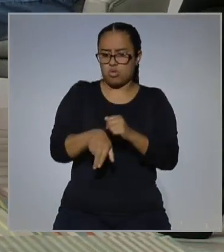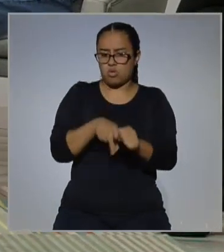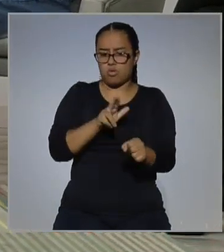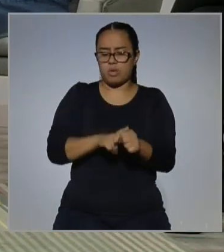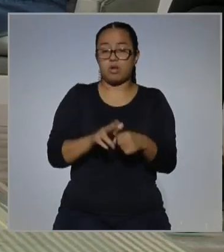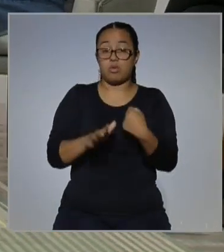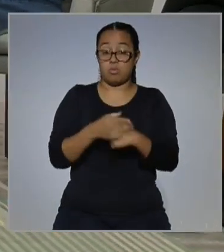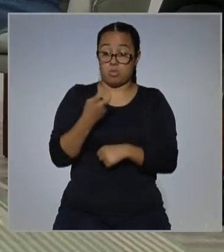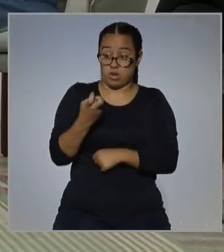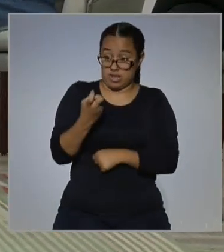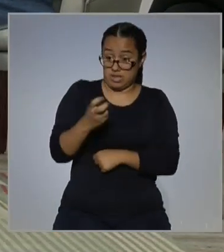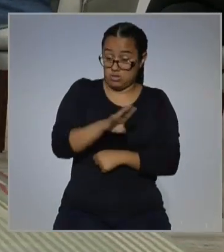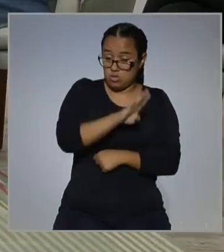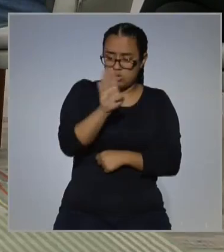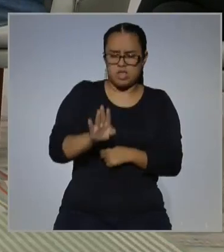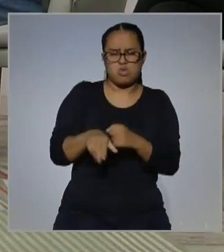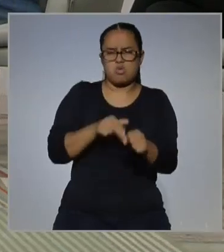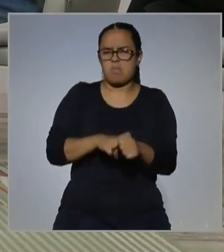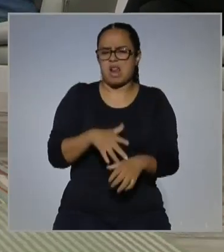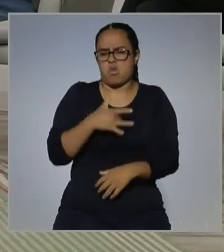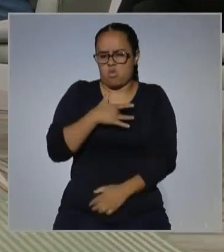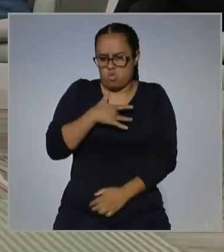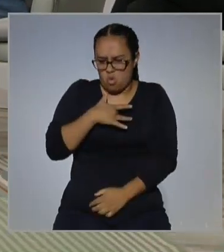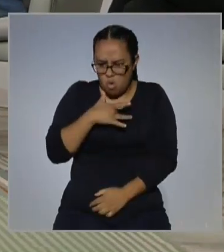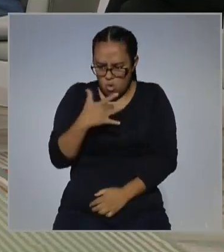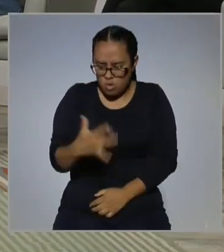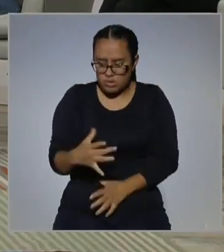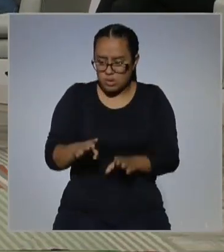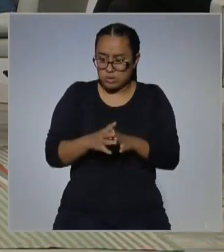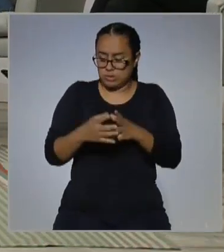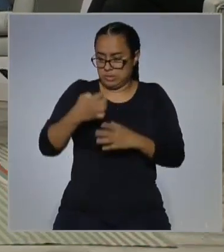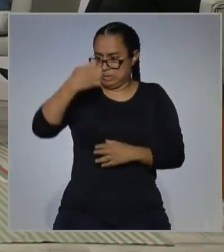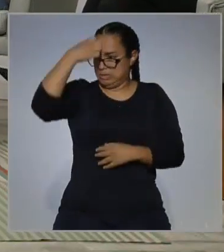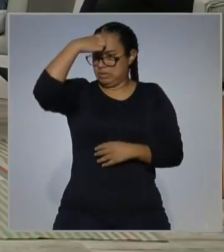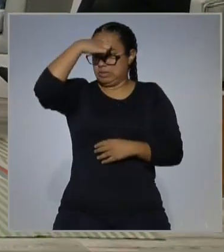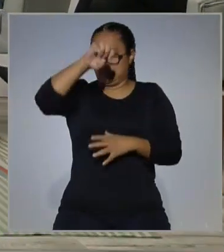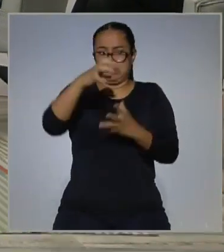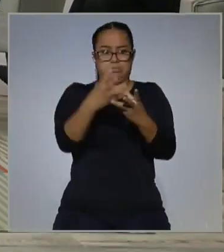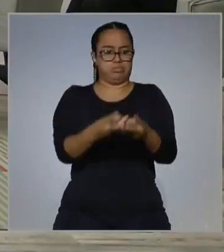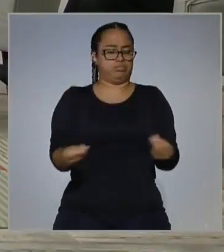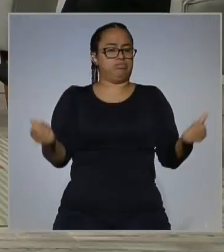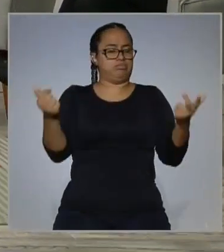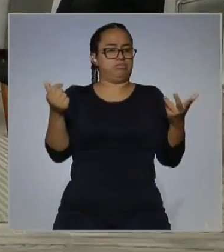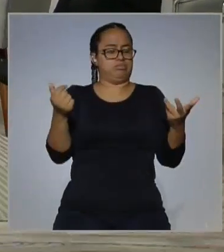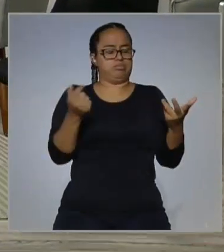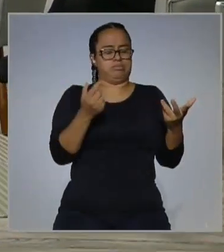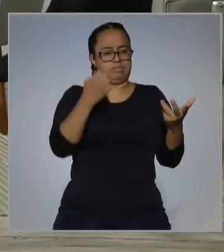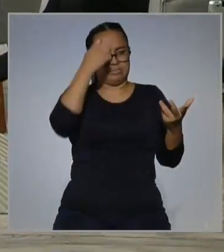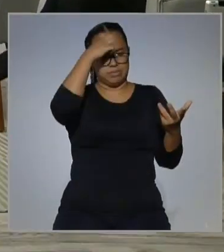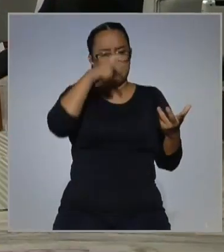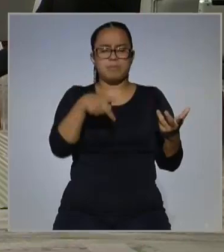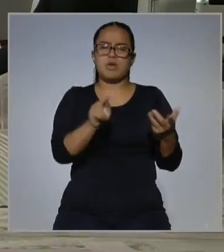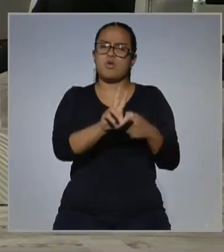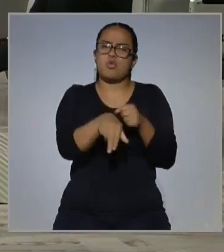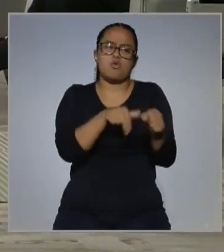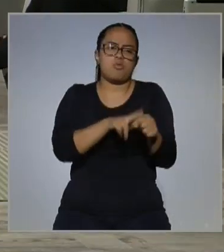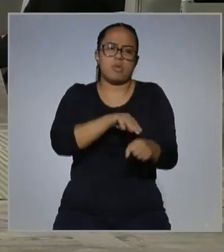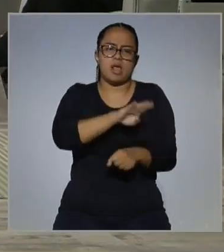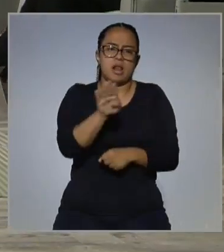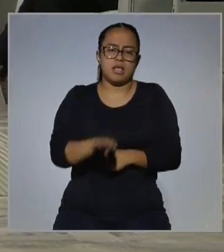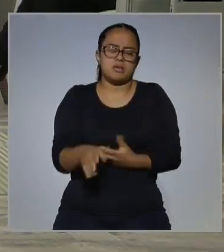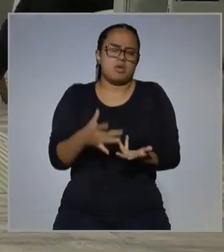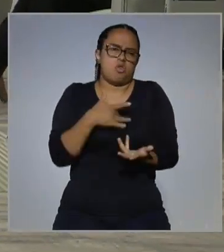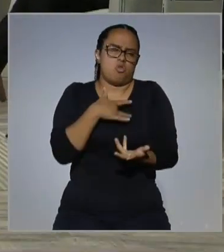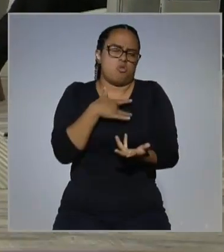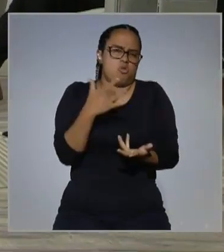es algo normal. Que sea doloroso el proceso, que esa separación sea complicada, no quiere decir que no vaya a ocurrir, ¿no? Entonces, de